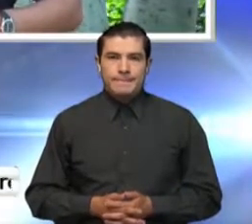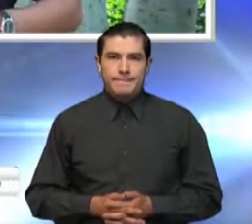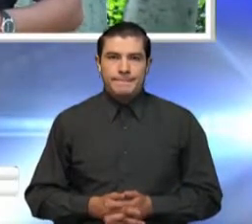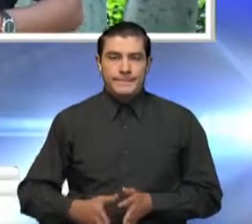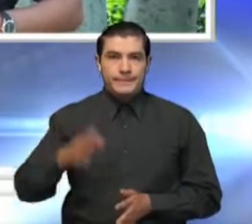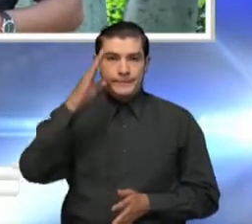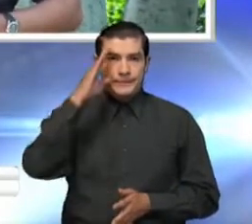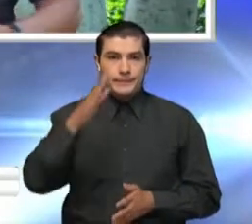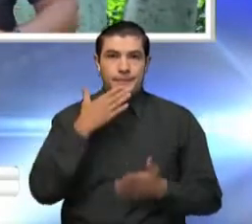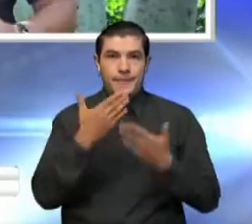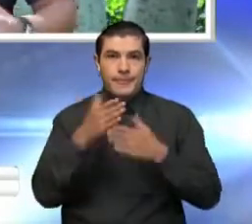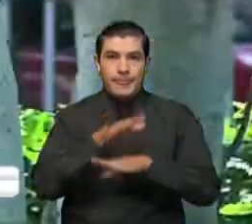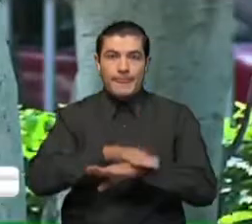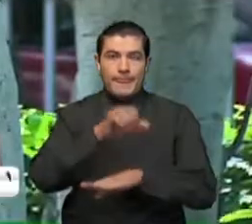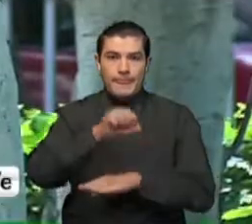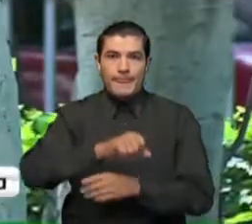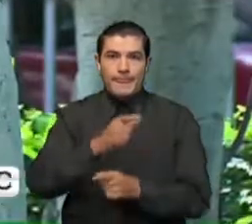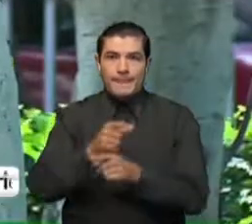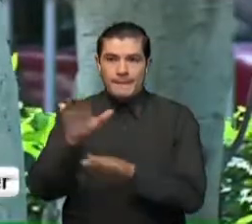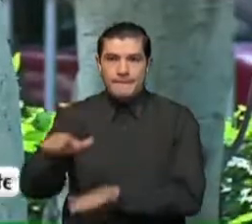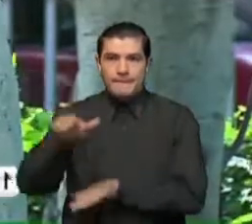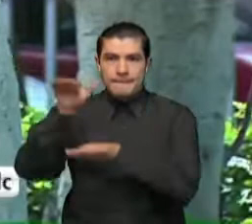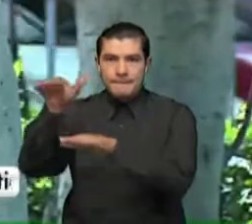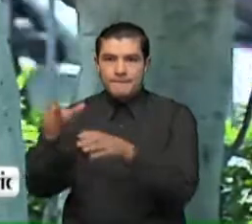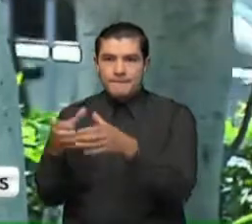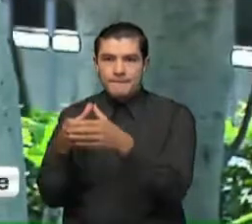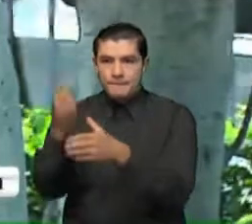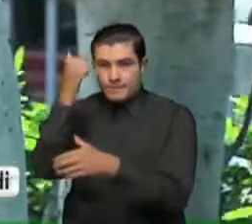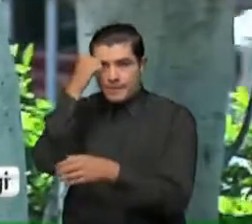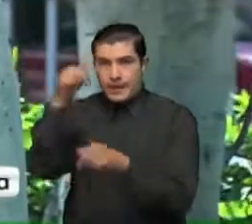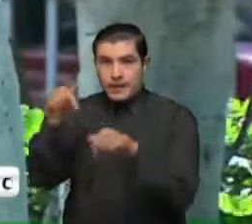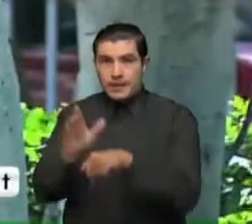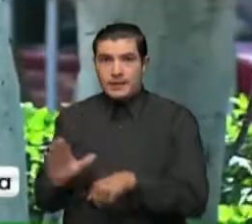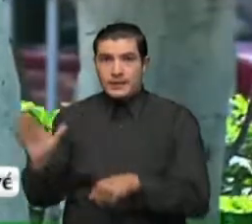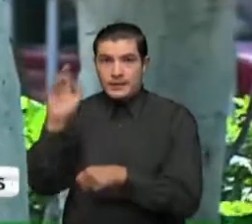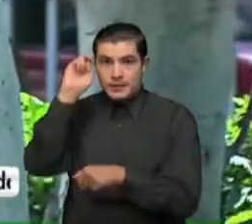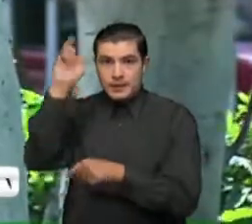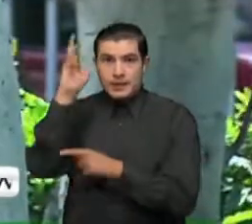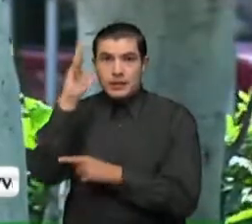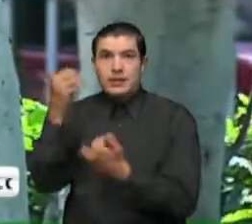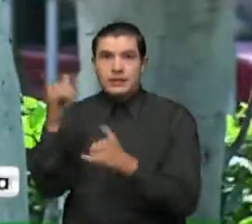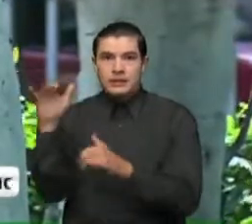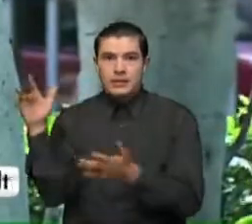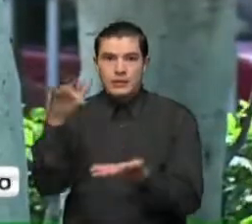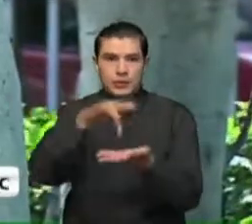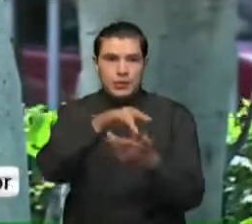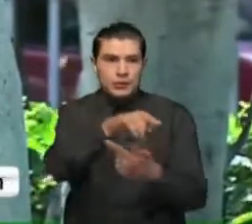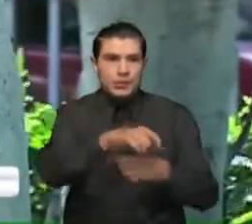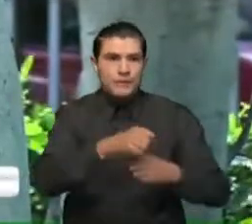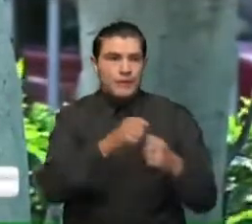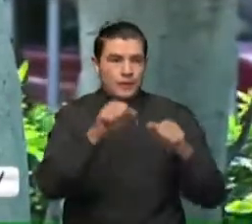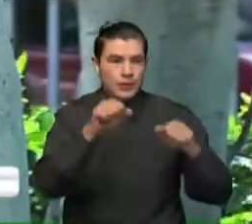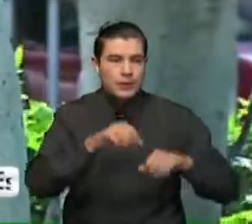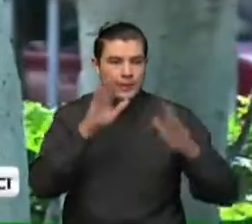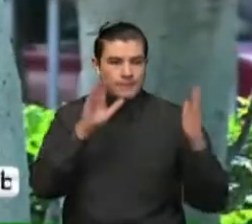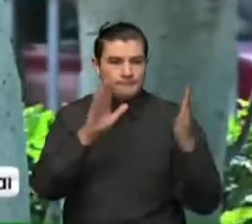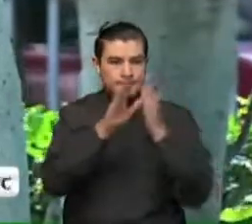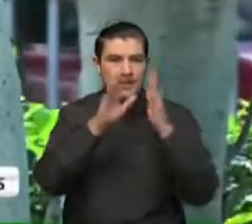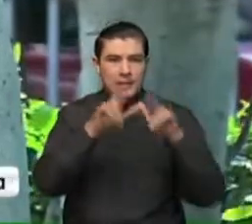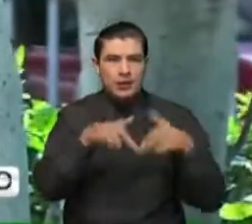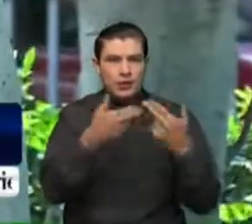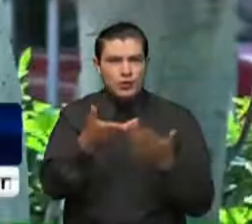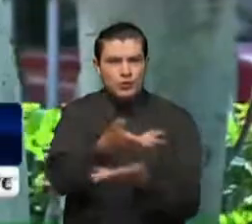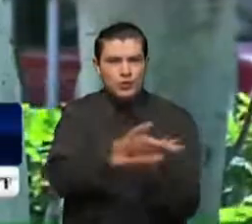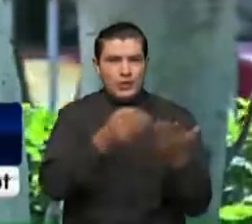hola muy buenas tardes pues representantes del sindicato docente de norte de santander ya se encuentran en bogotá para atender la junta nacional de efectos